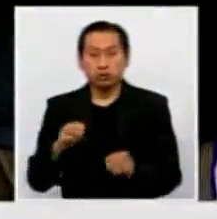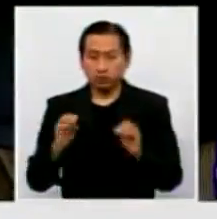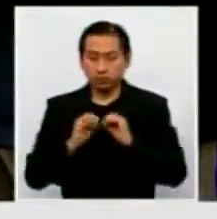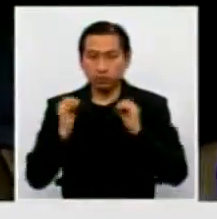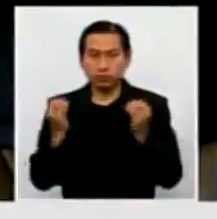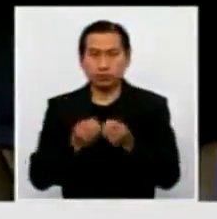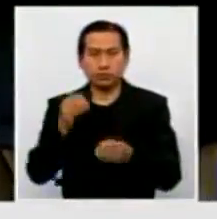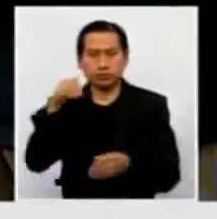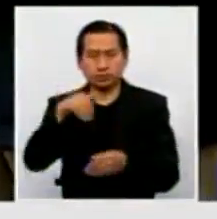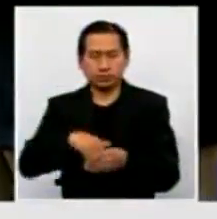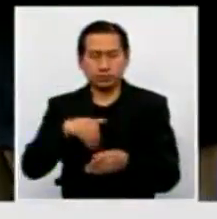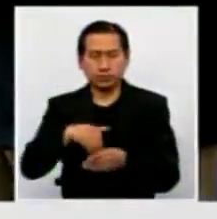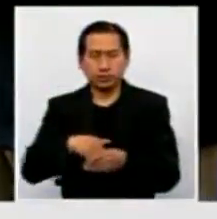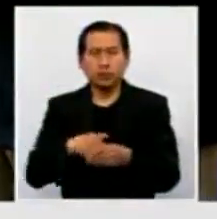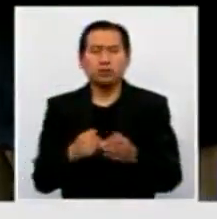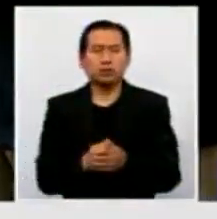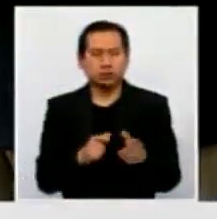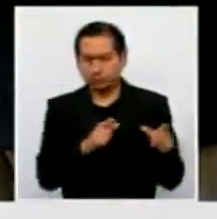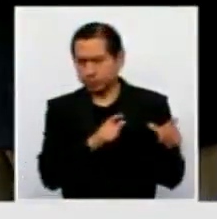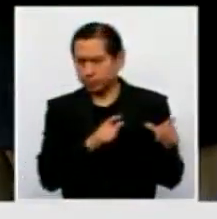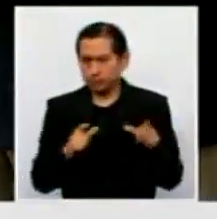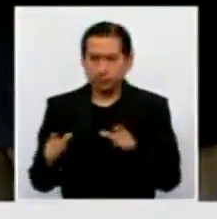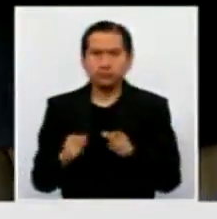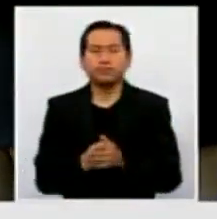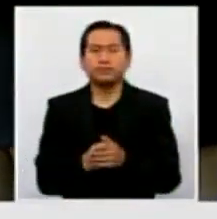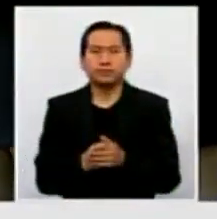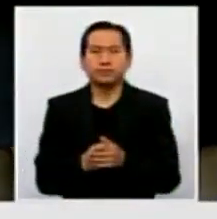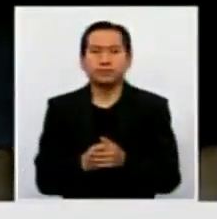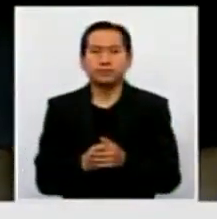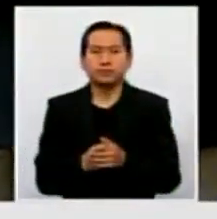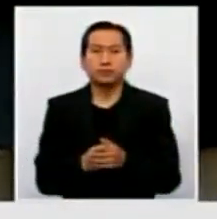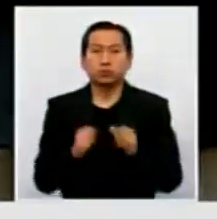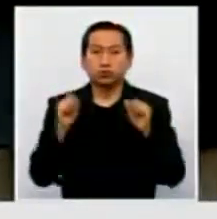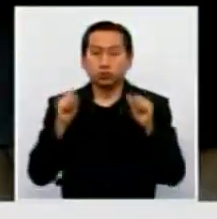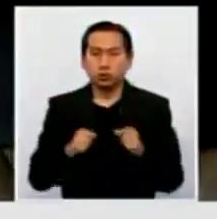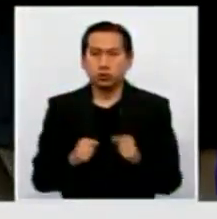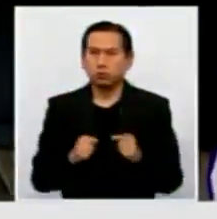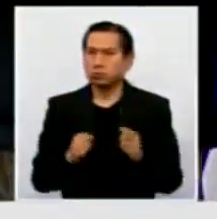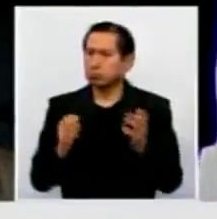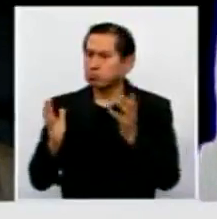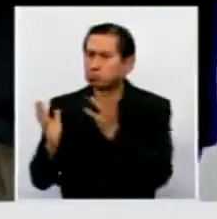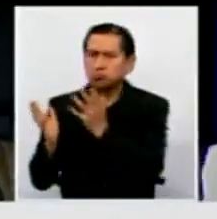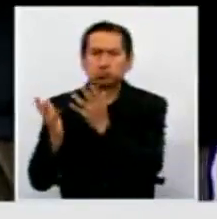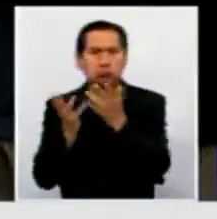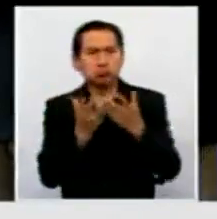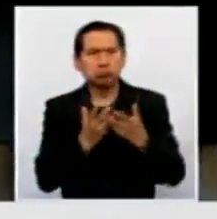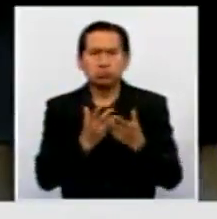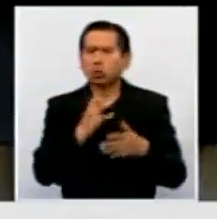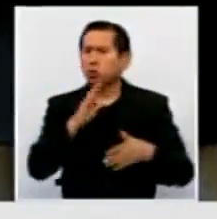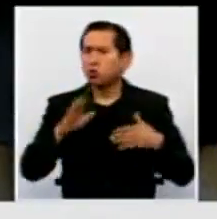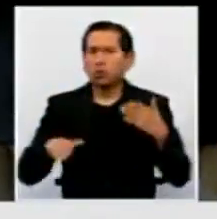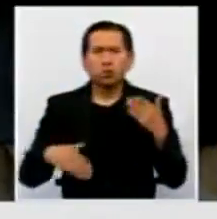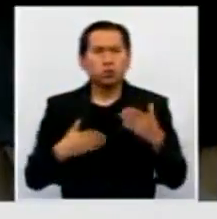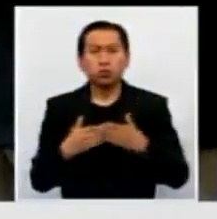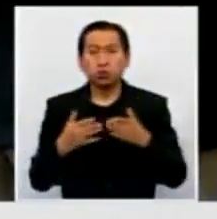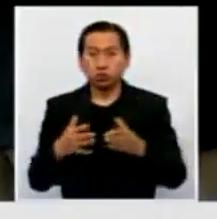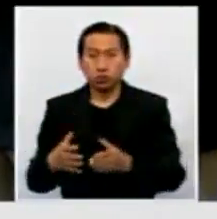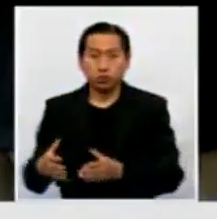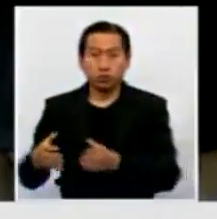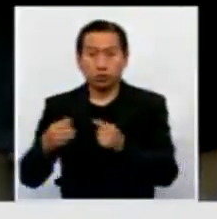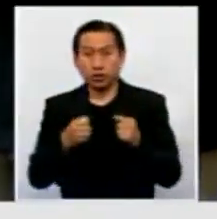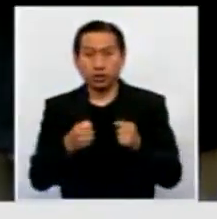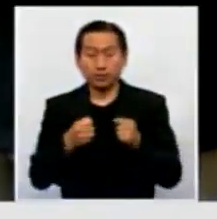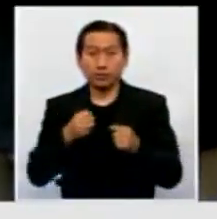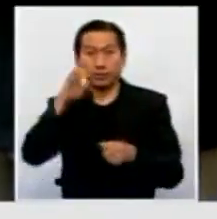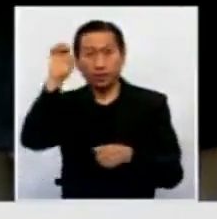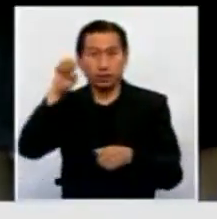Electoral está dispuesto a concertar con todos los poderes del Estado,